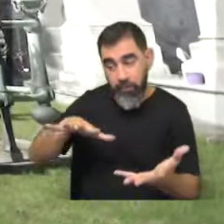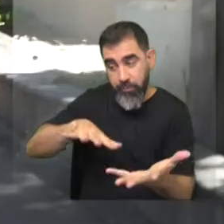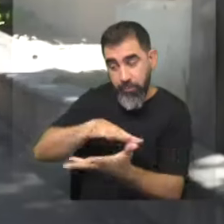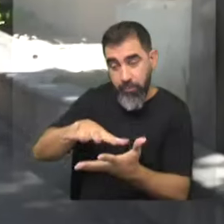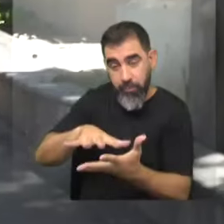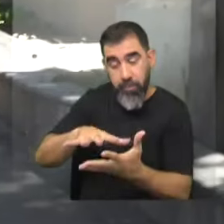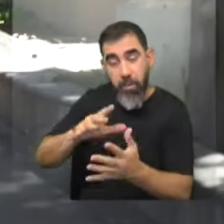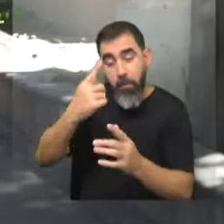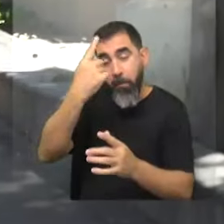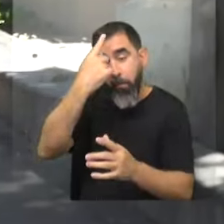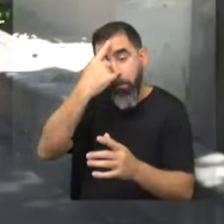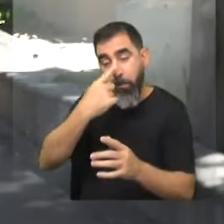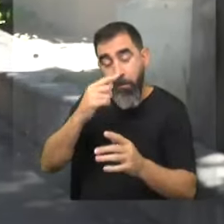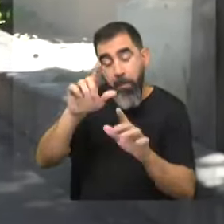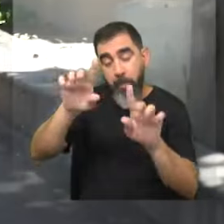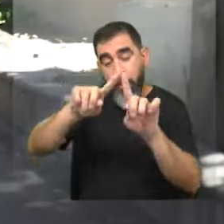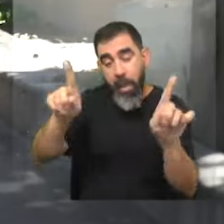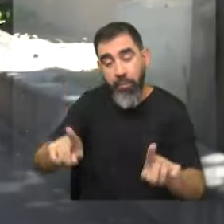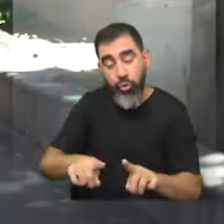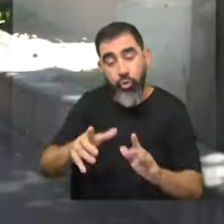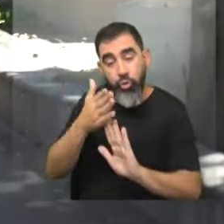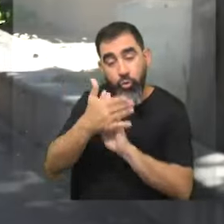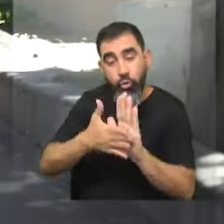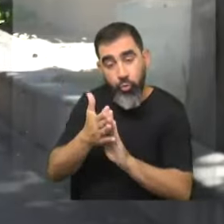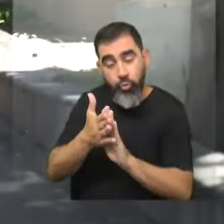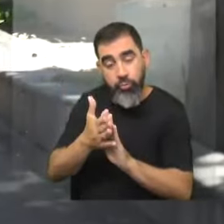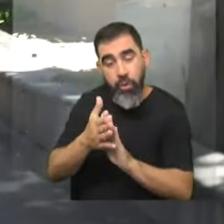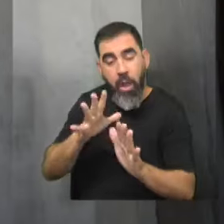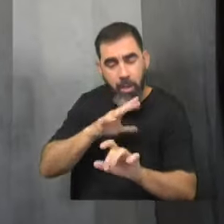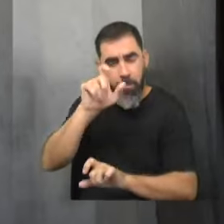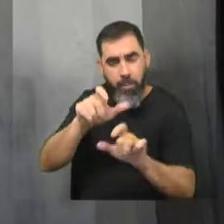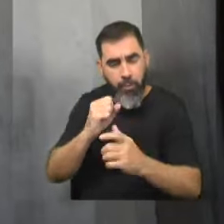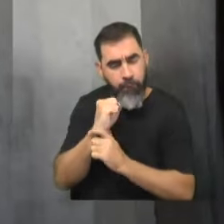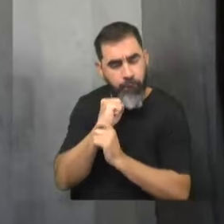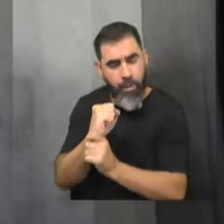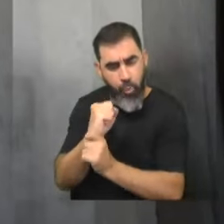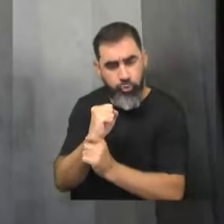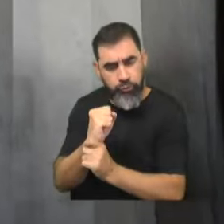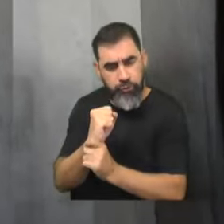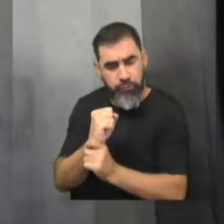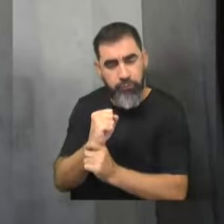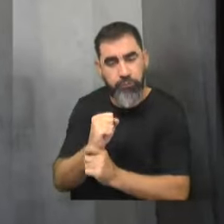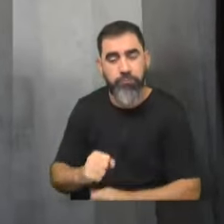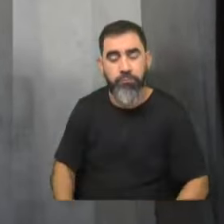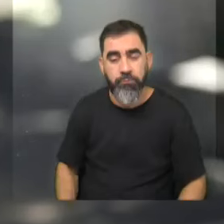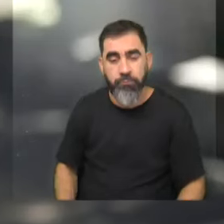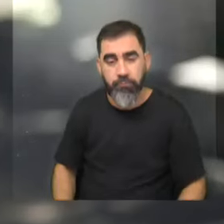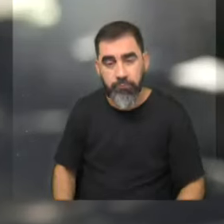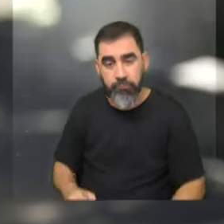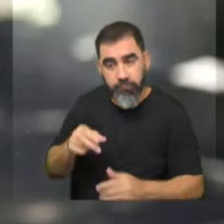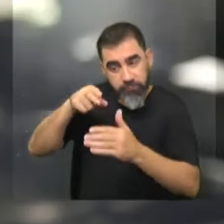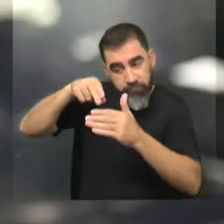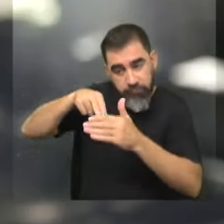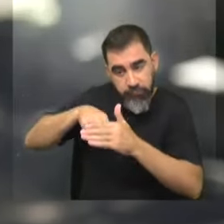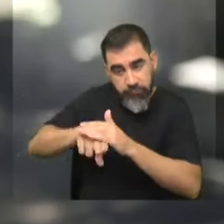propio Panteón Nacional. Allí tenemos lo que suele llamarse una galería de ciudadanos ilustres, que para llegar al Panteón